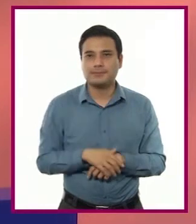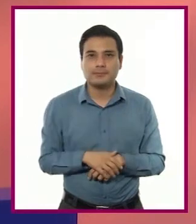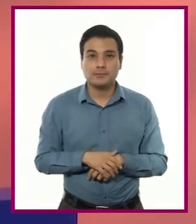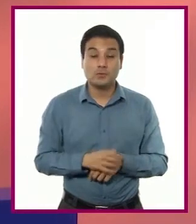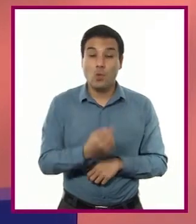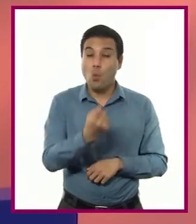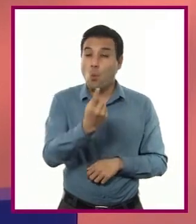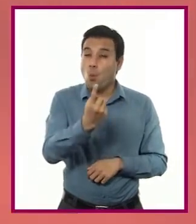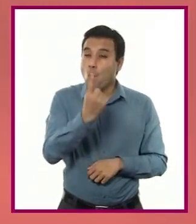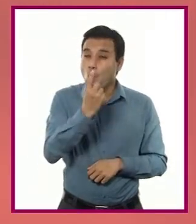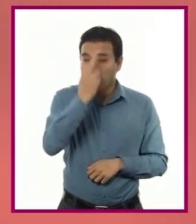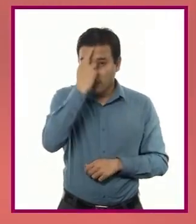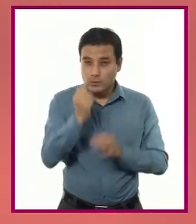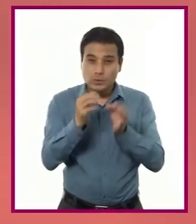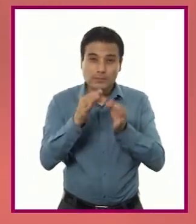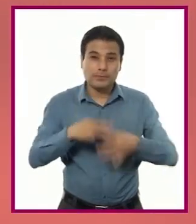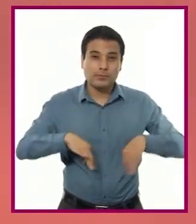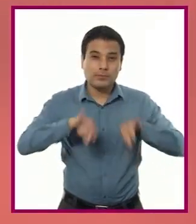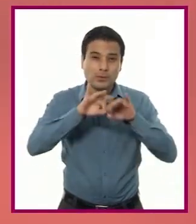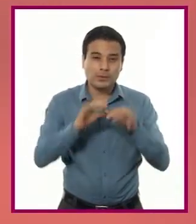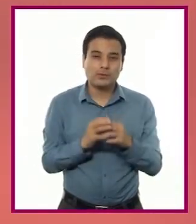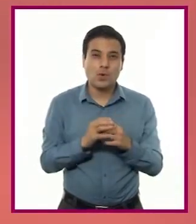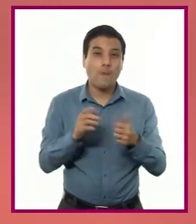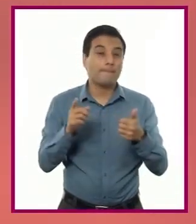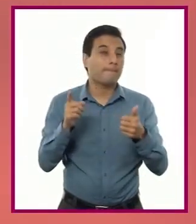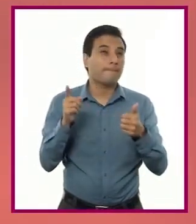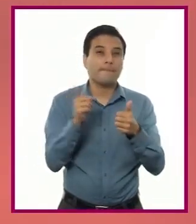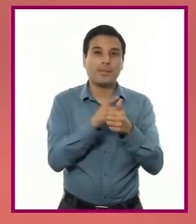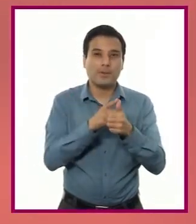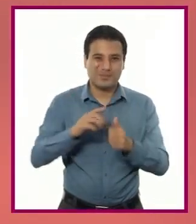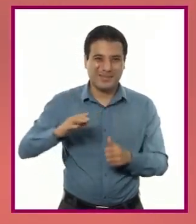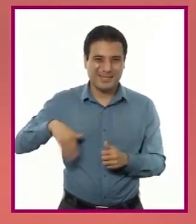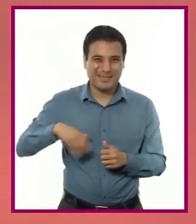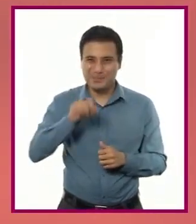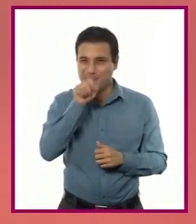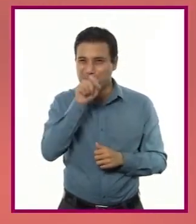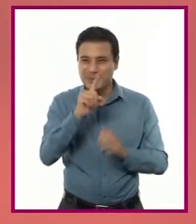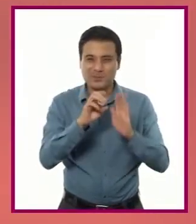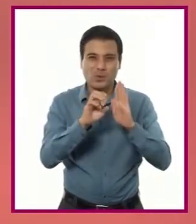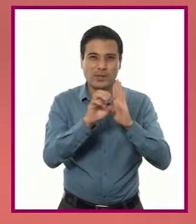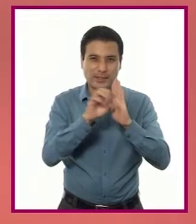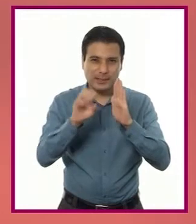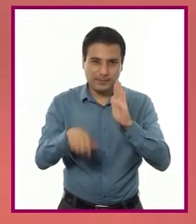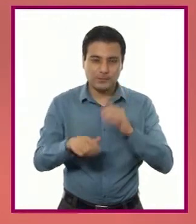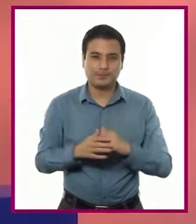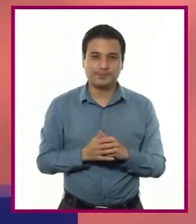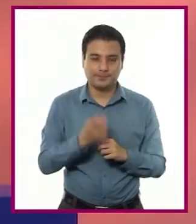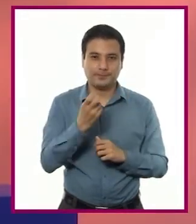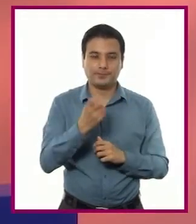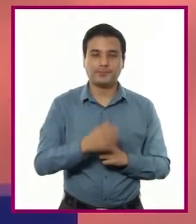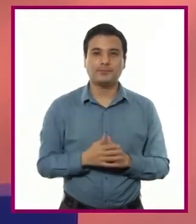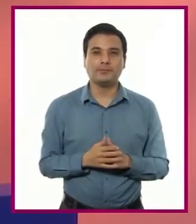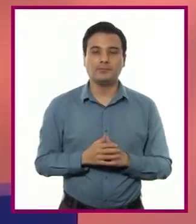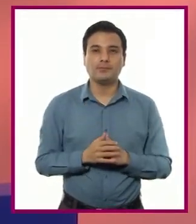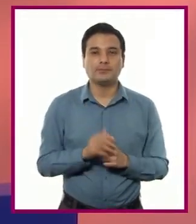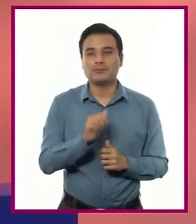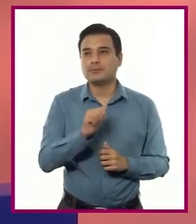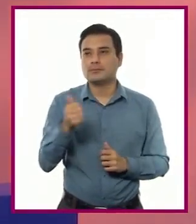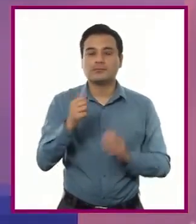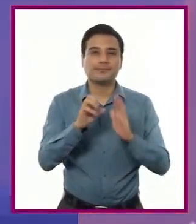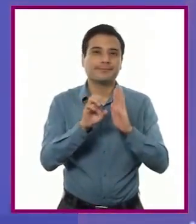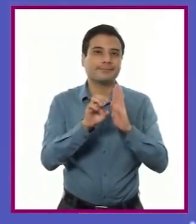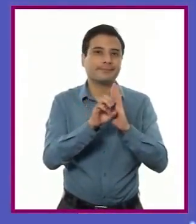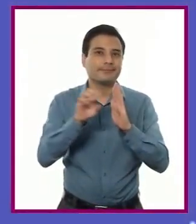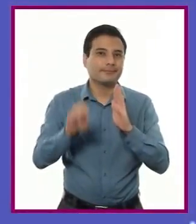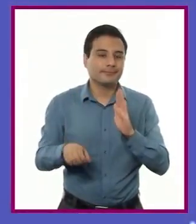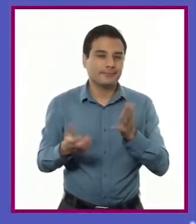más importante o primero, como leímos en nuestro ejemplo, y así sucesivamente. Otras expresiones pueden